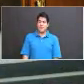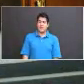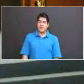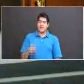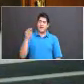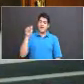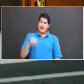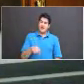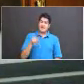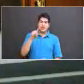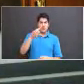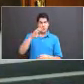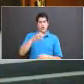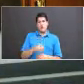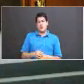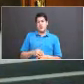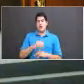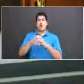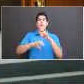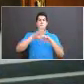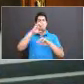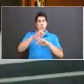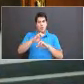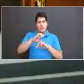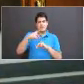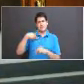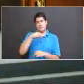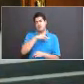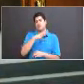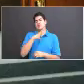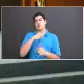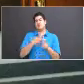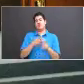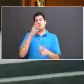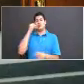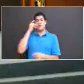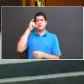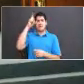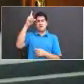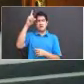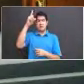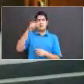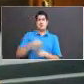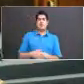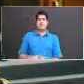Si este es un compromiso que nosotros tenemos con el Señor.